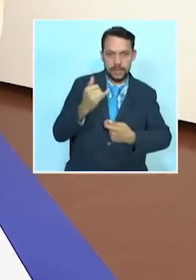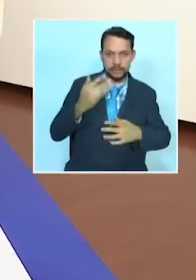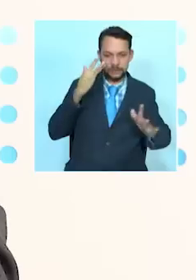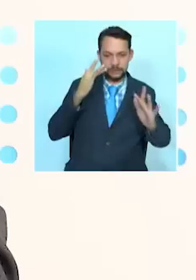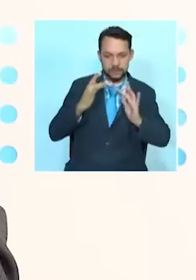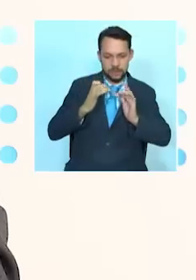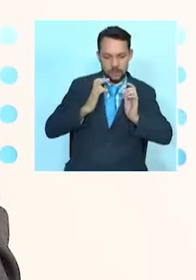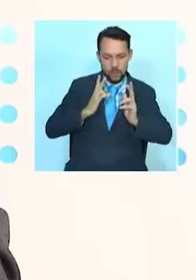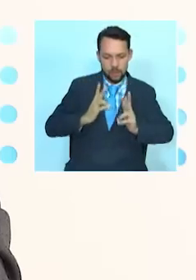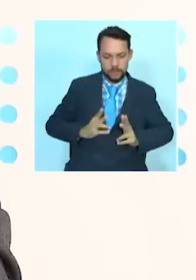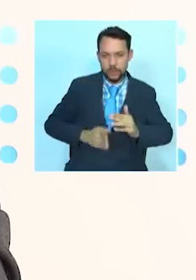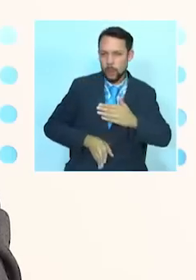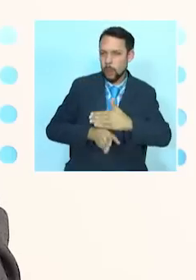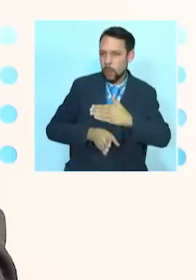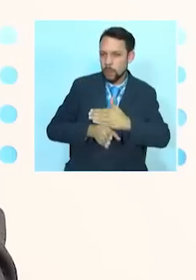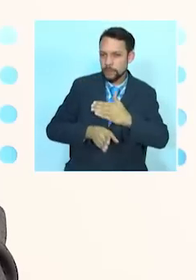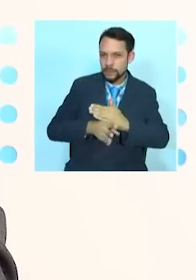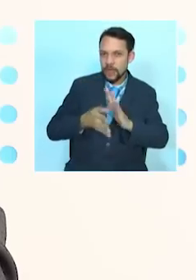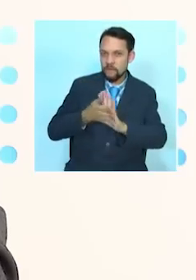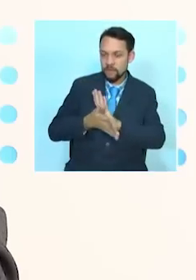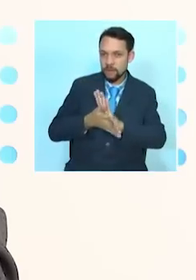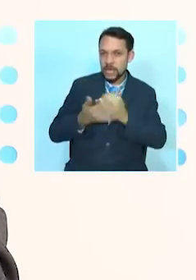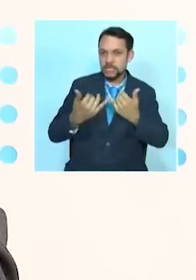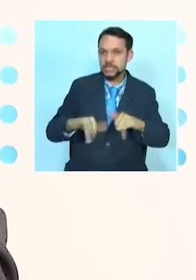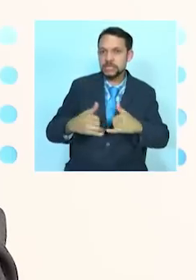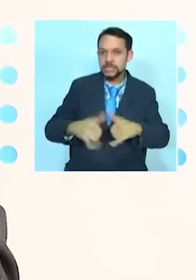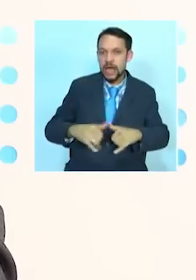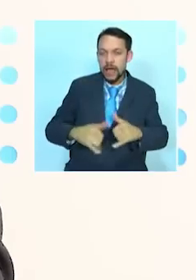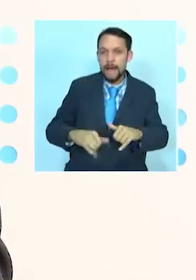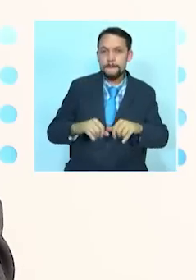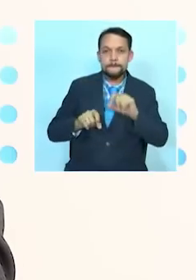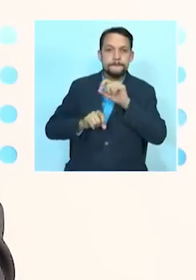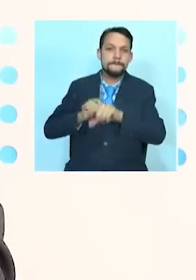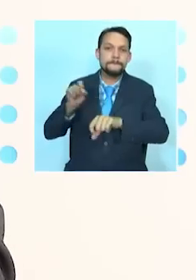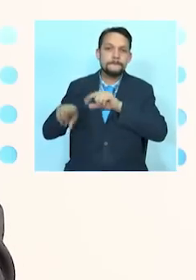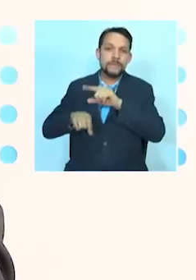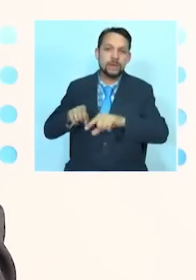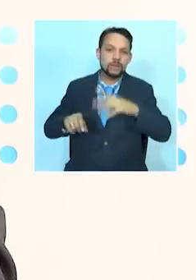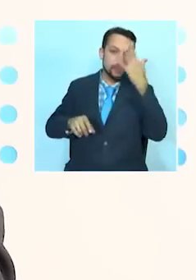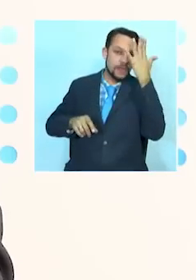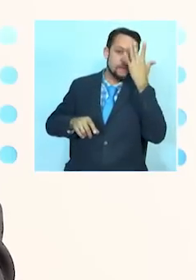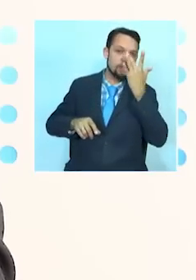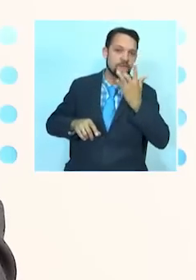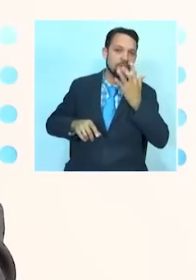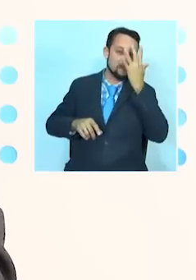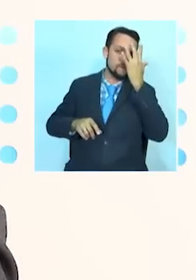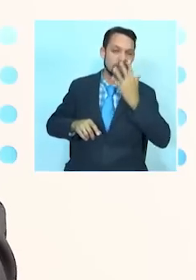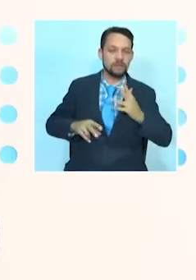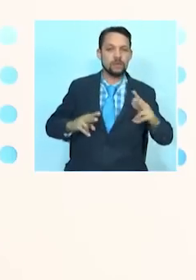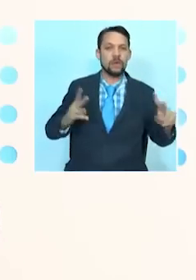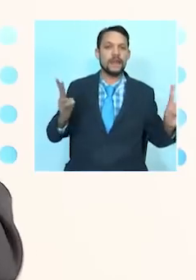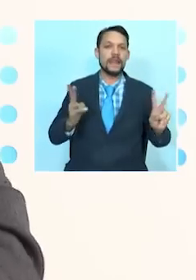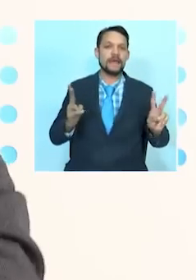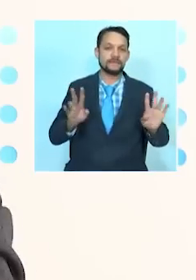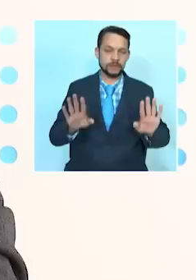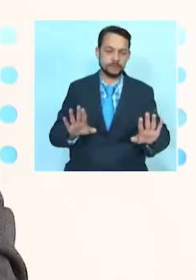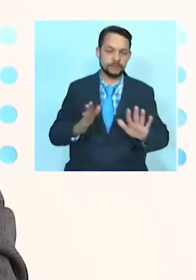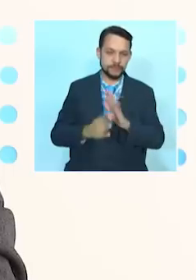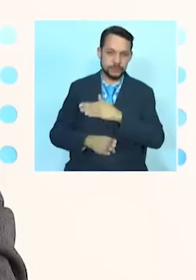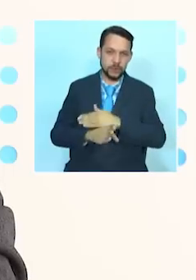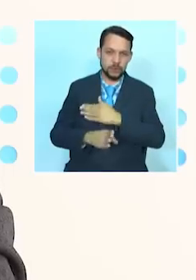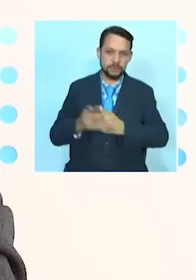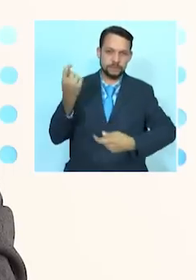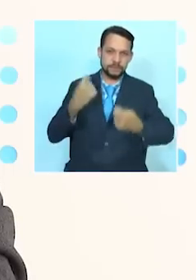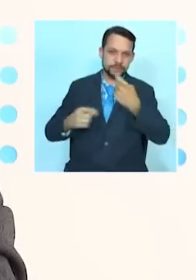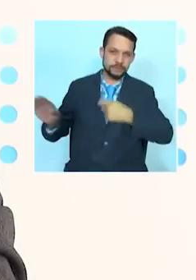vital Y regresamos porque ya tenemos llamada Perdón tenemos preguntas por Facebook Live la cuenta Doctor Rojas volvemos en un instante en